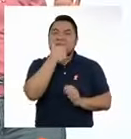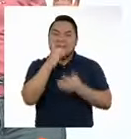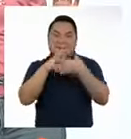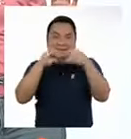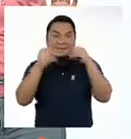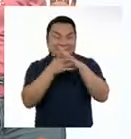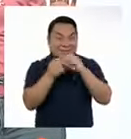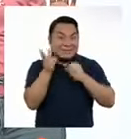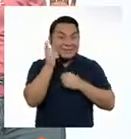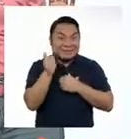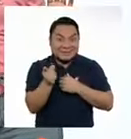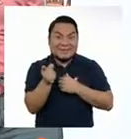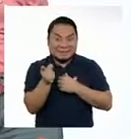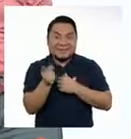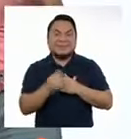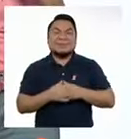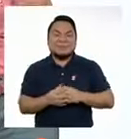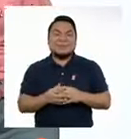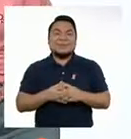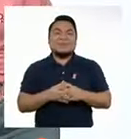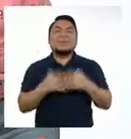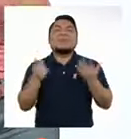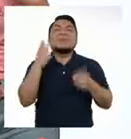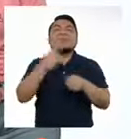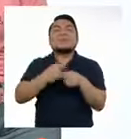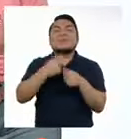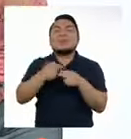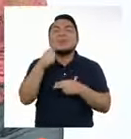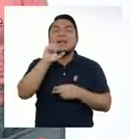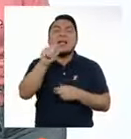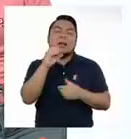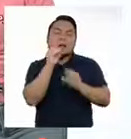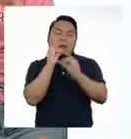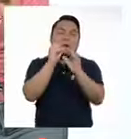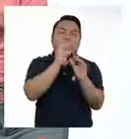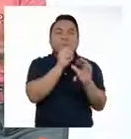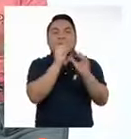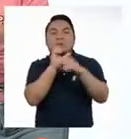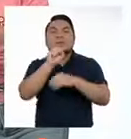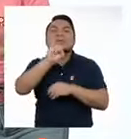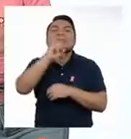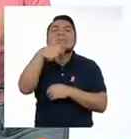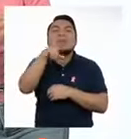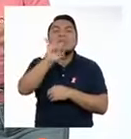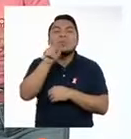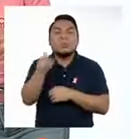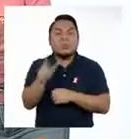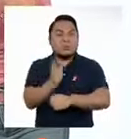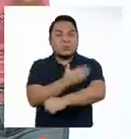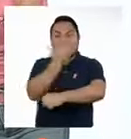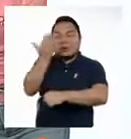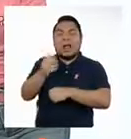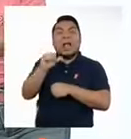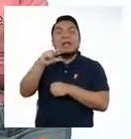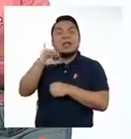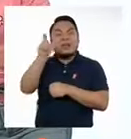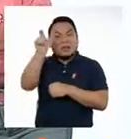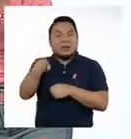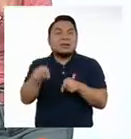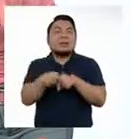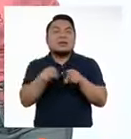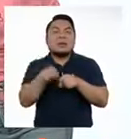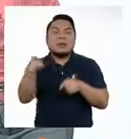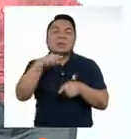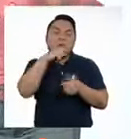historia? ¡Sí! Se llama Zampoña Siku, escrita por Cucha del Águila e ilustrada